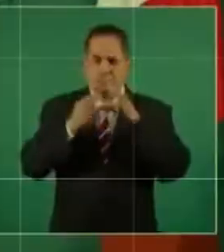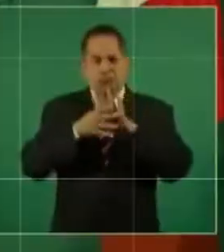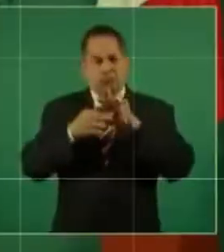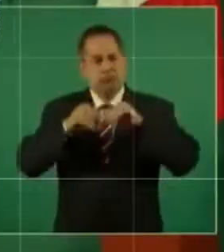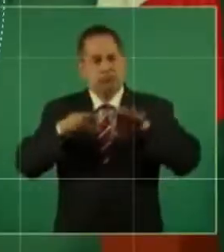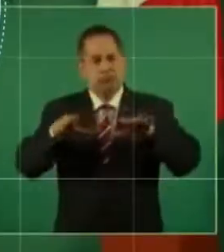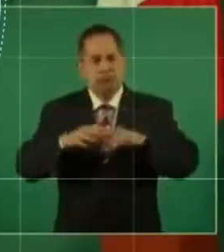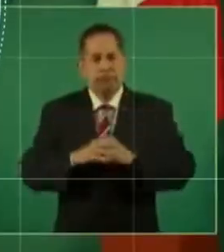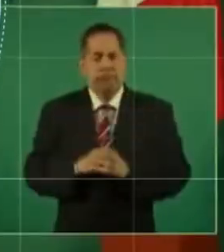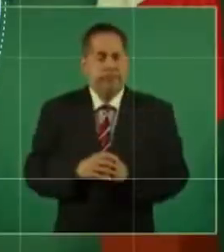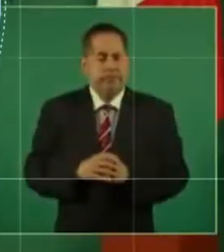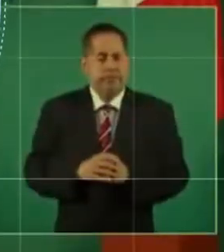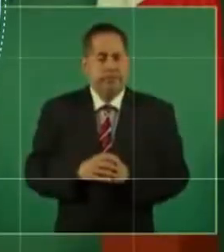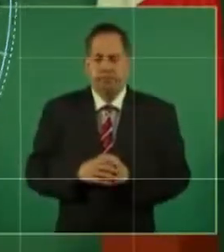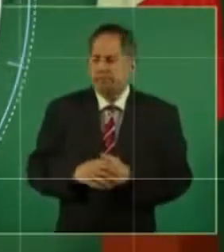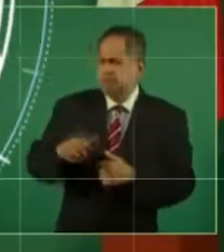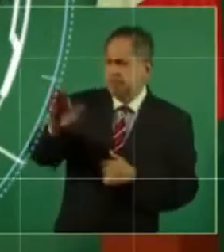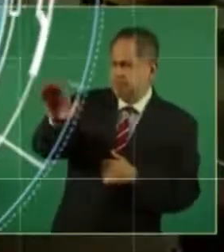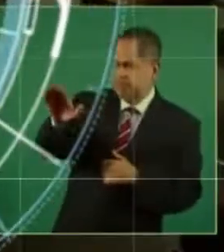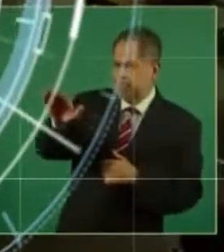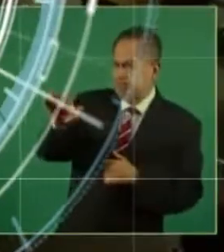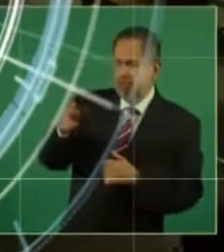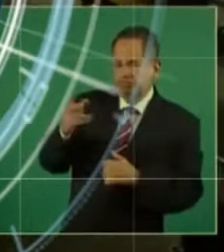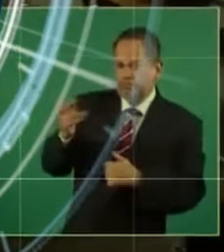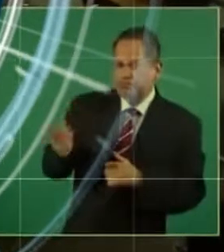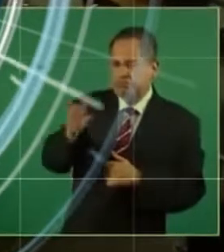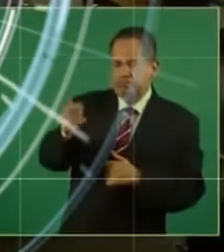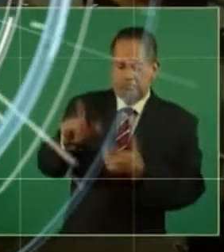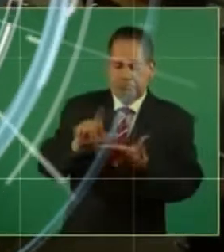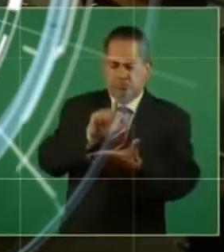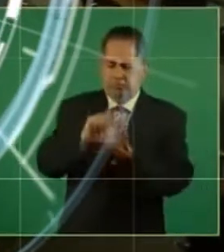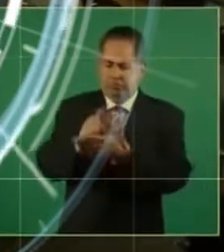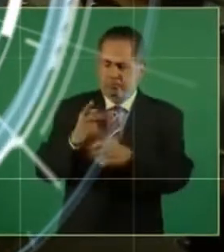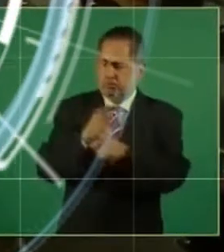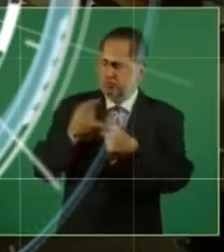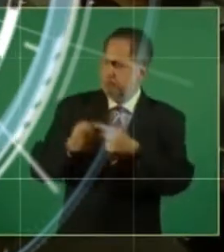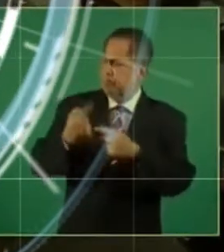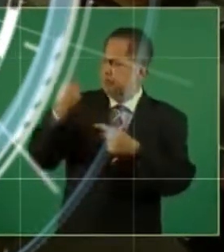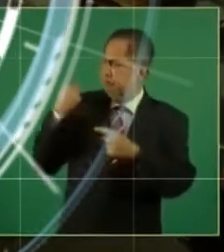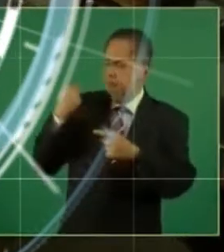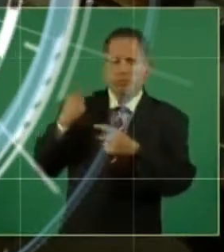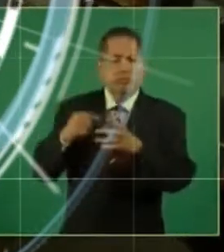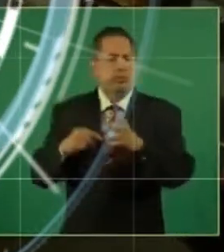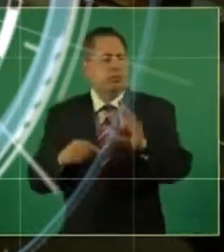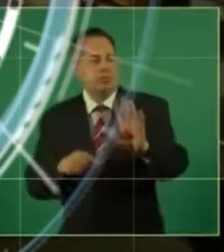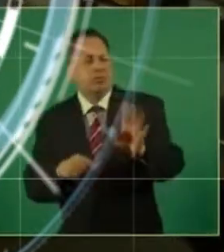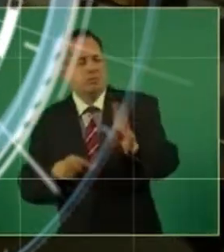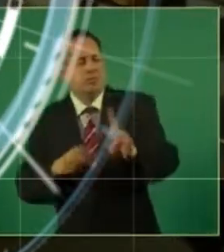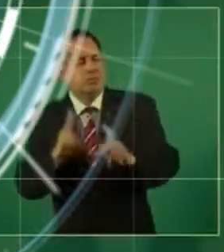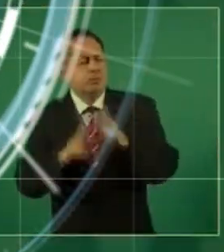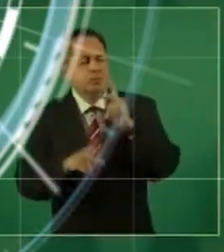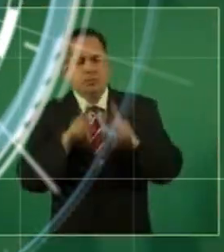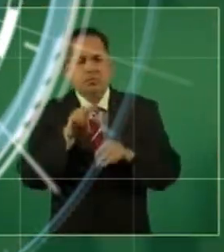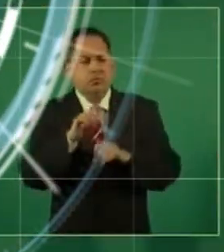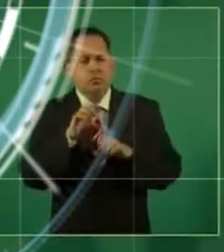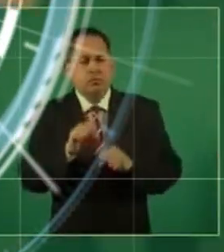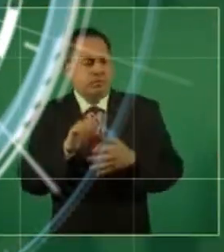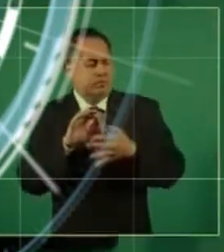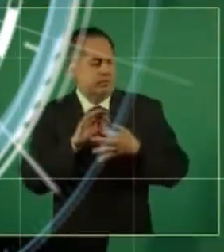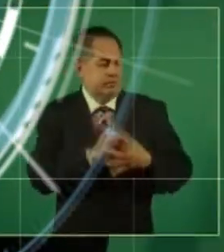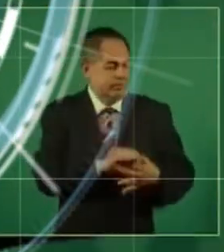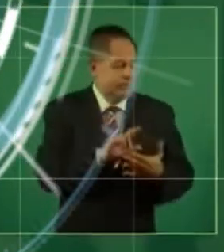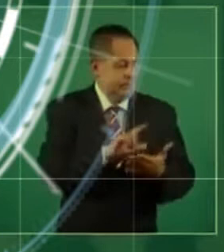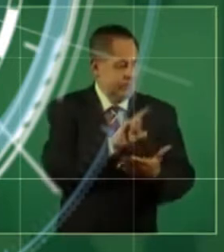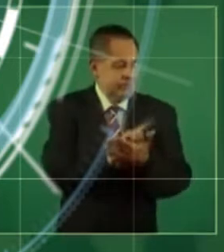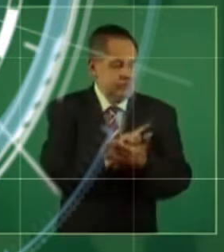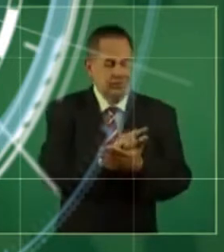sobre este punto que dicen que la ley no puede ser retroactiva porque usted es que no es un asunto de legal que si es